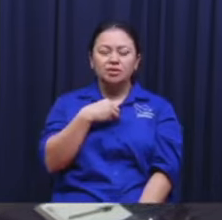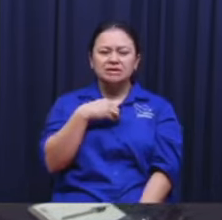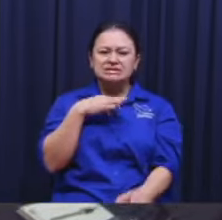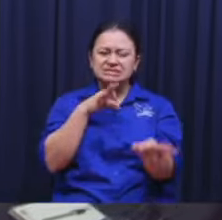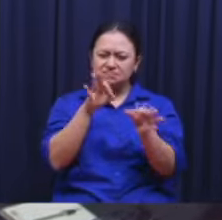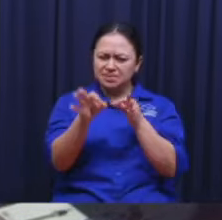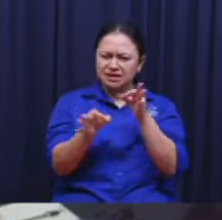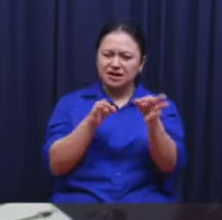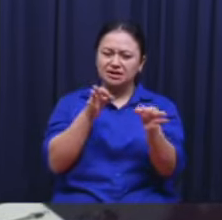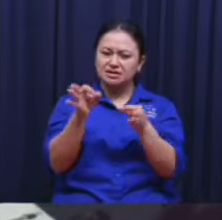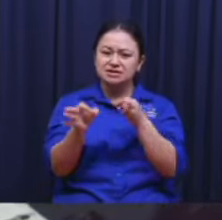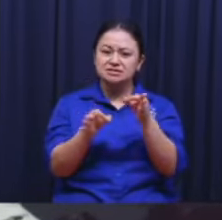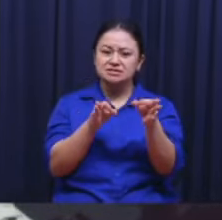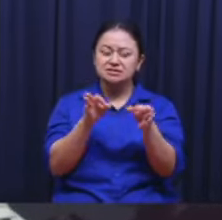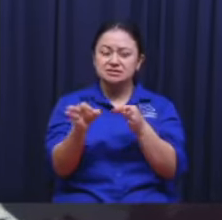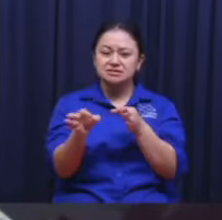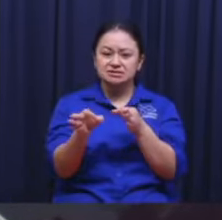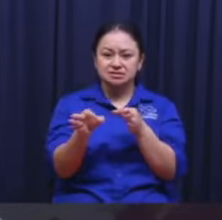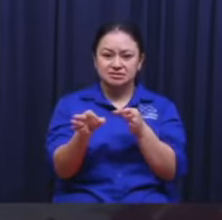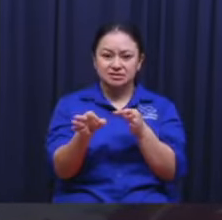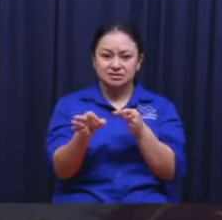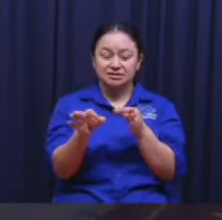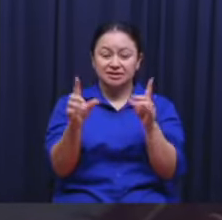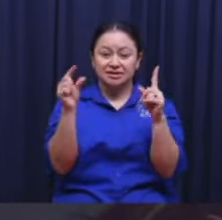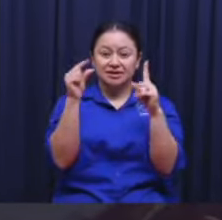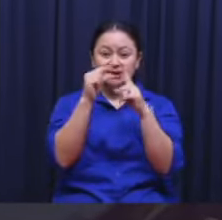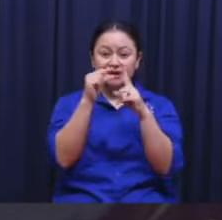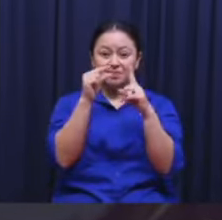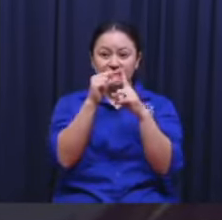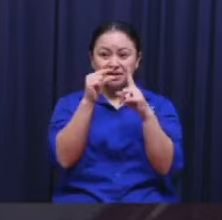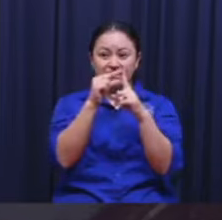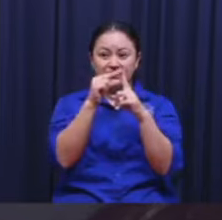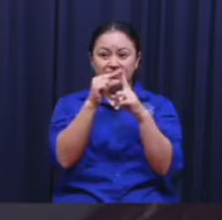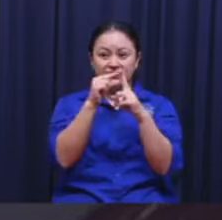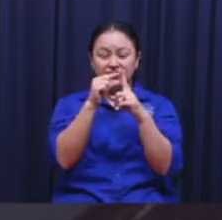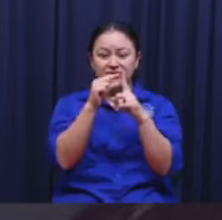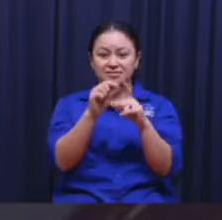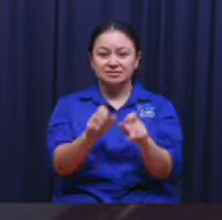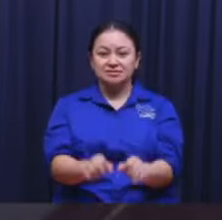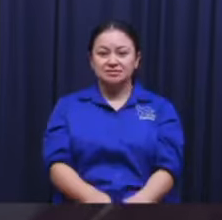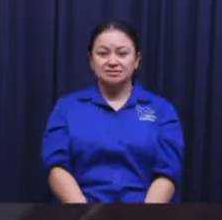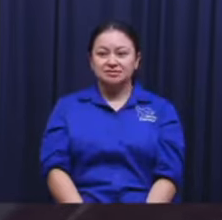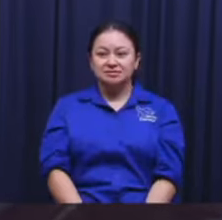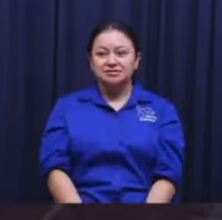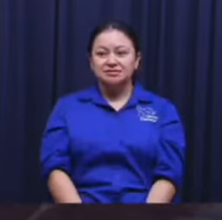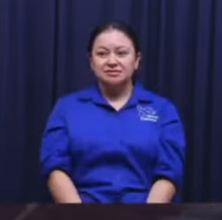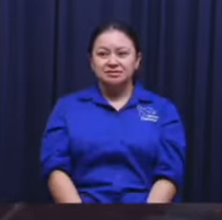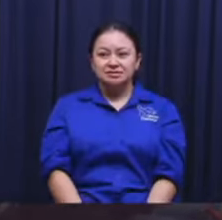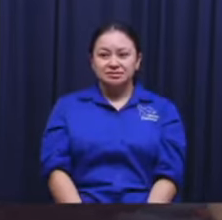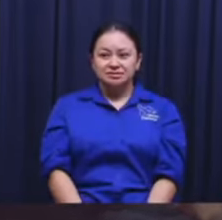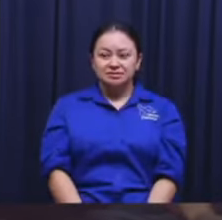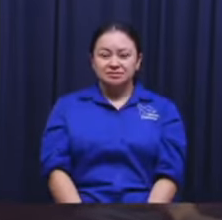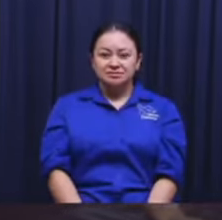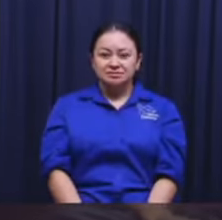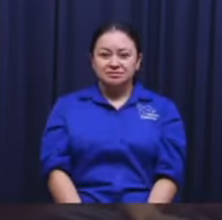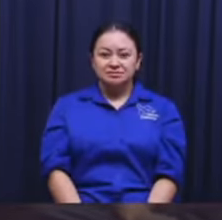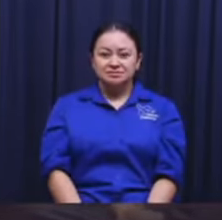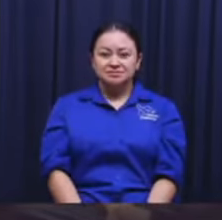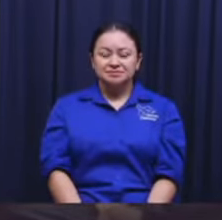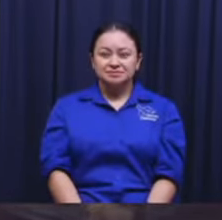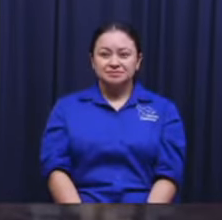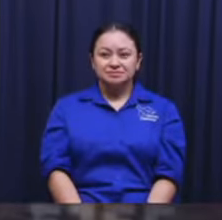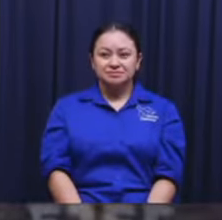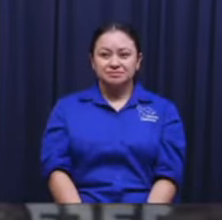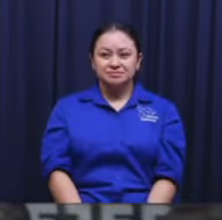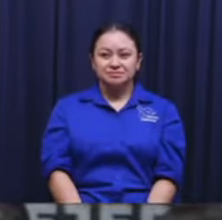orar en un rato, de la palabra hupomone o hupomone. Si